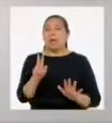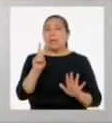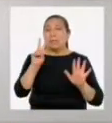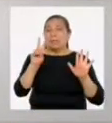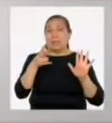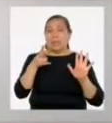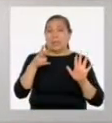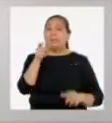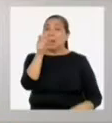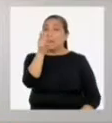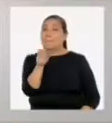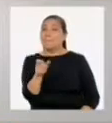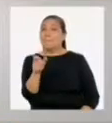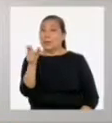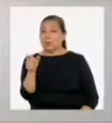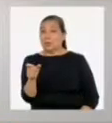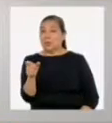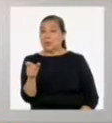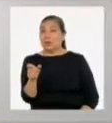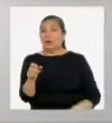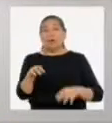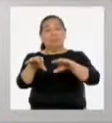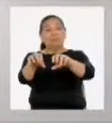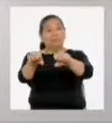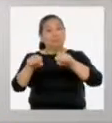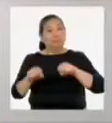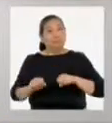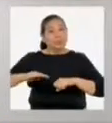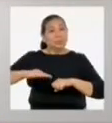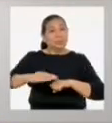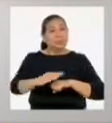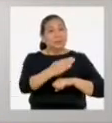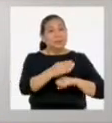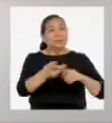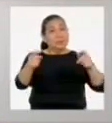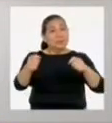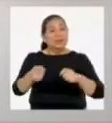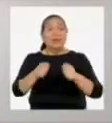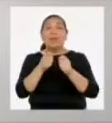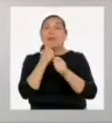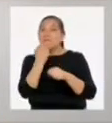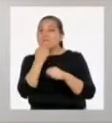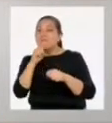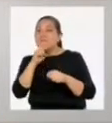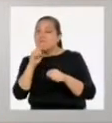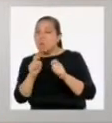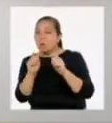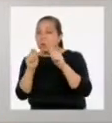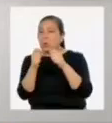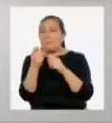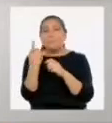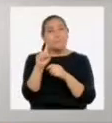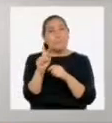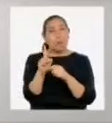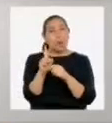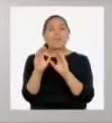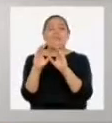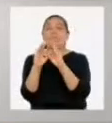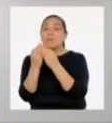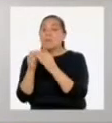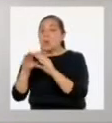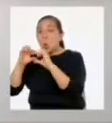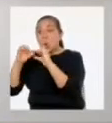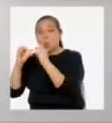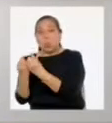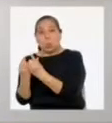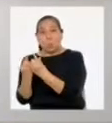más de 7.000 personas se dedicaron a la textilería y a la metalurgia. Estaban conformados por